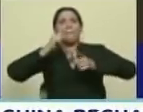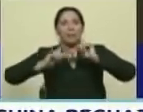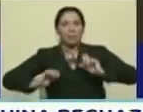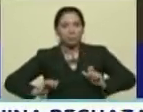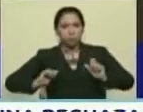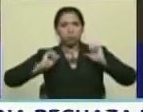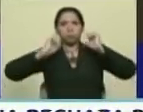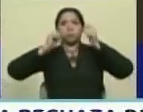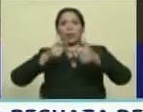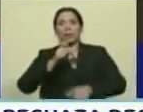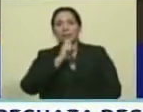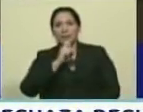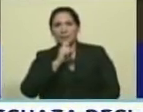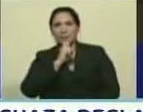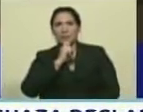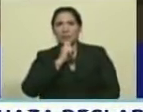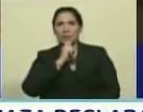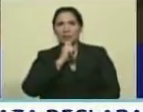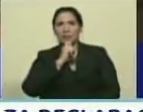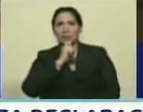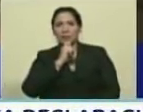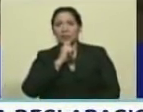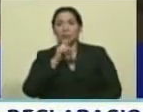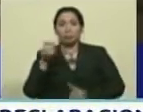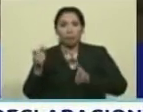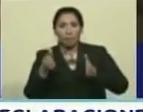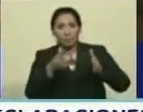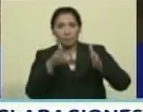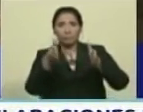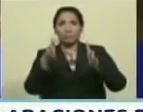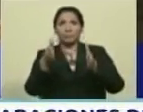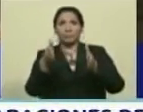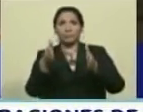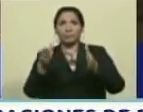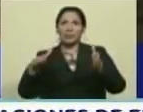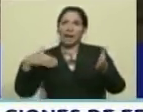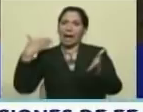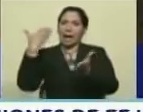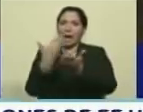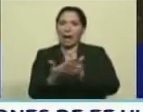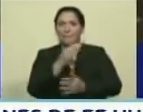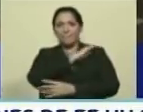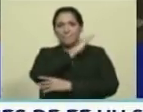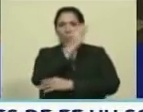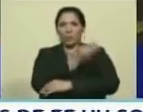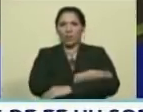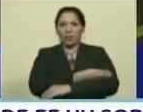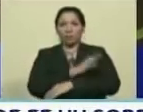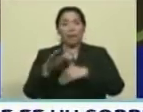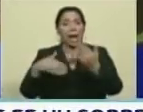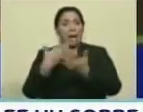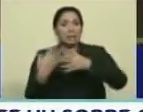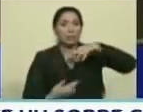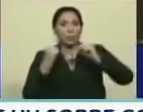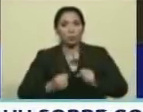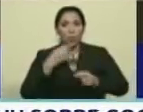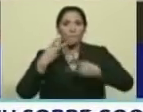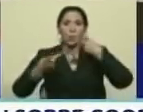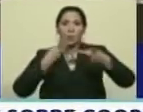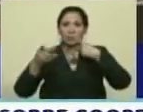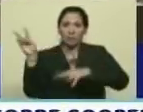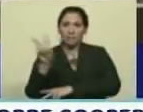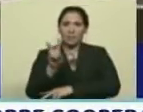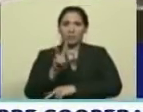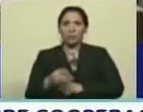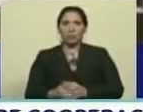su difícil, tortuoso, complejo camino hacia el poder y hacia la revolución política en Venezuela.